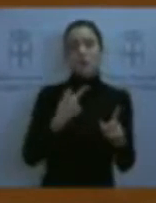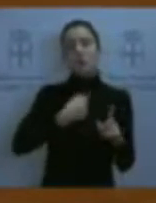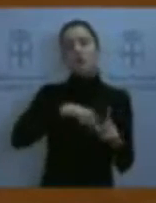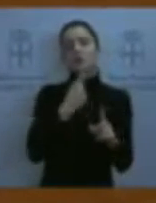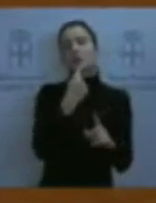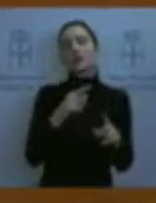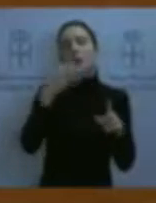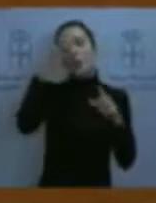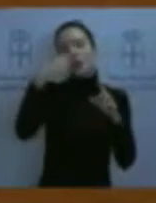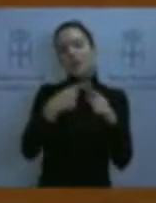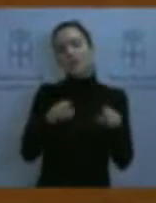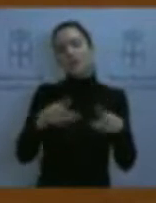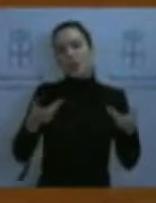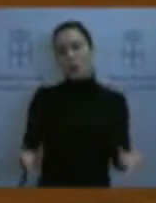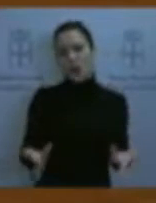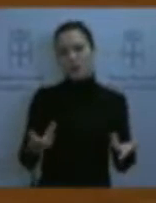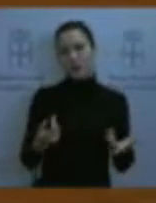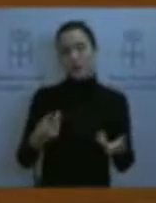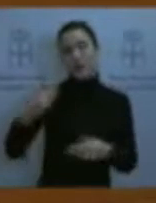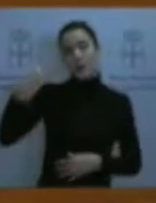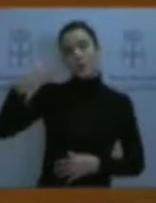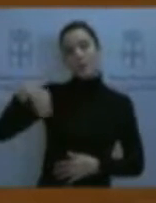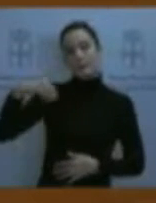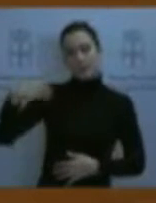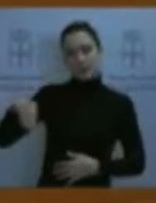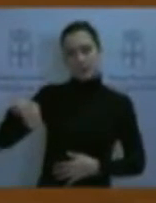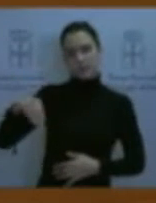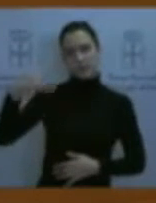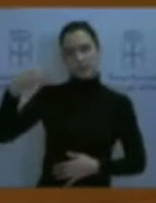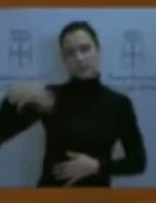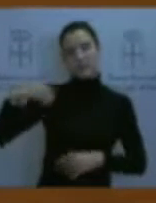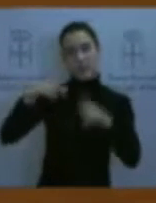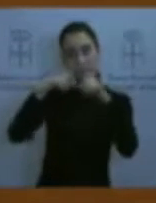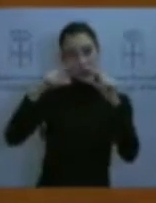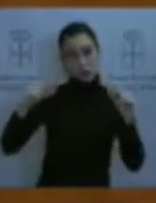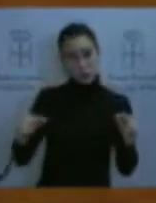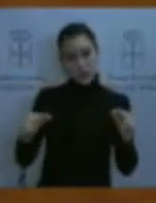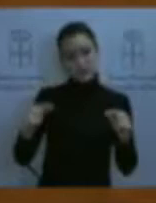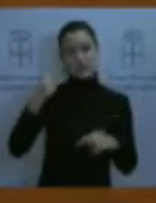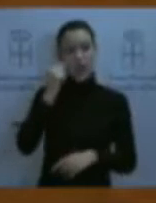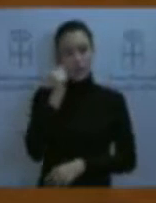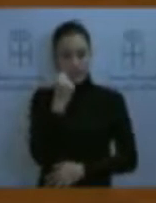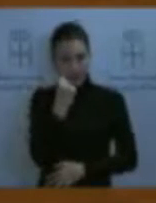presidente de la autonomía asturiana, a Javier Fernández, porque...